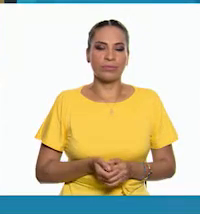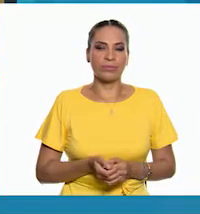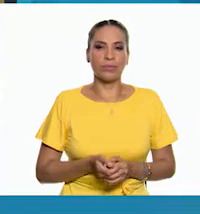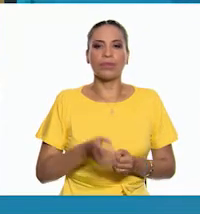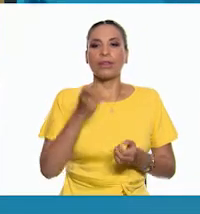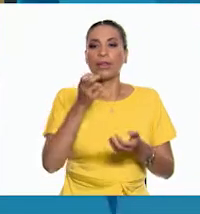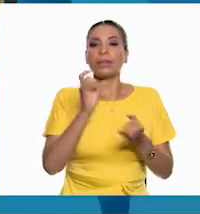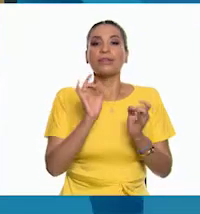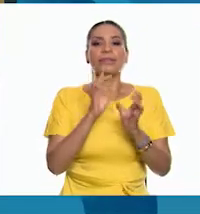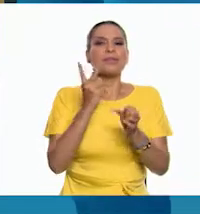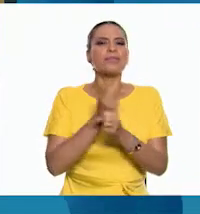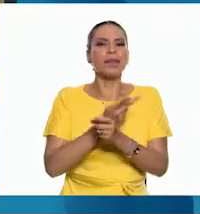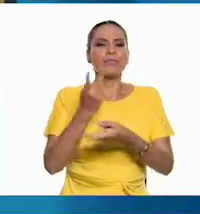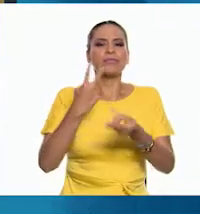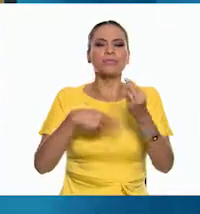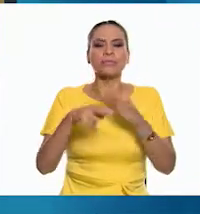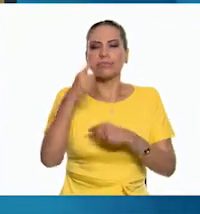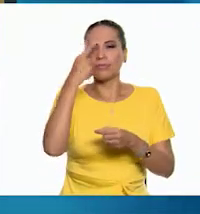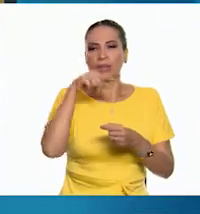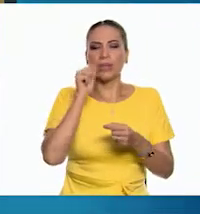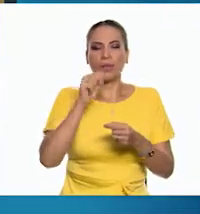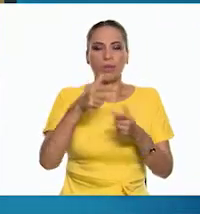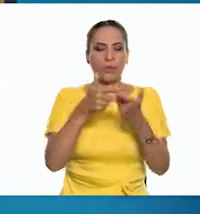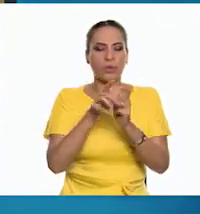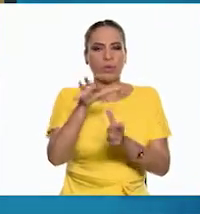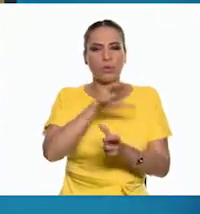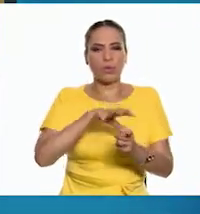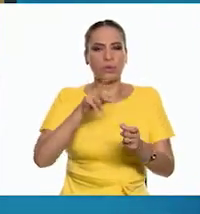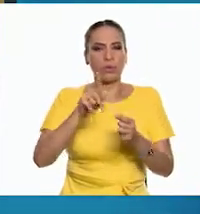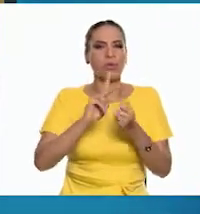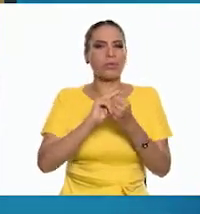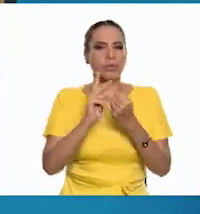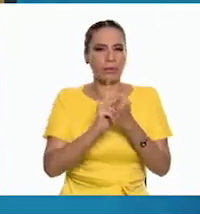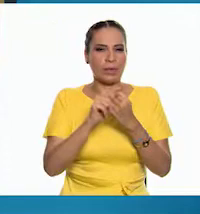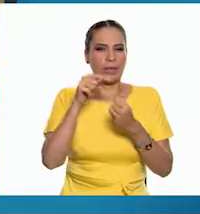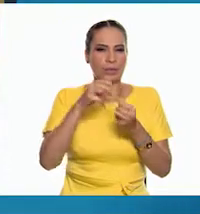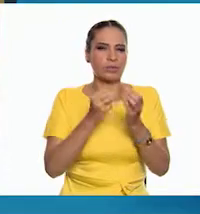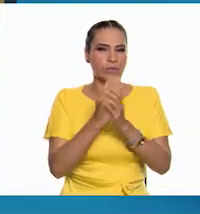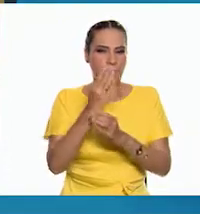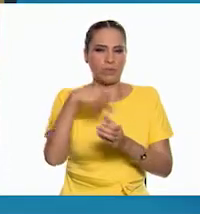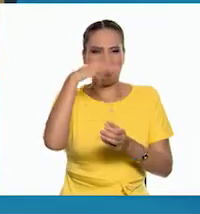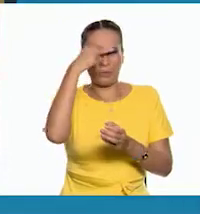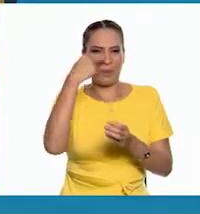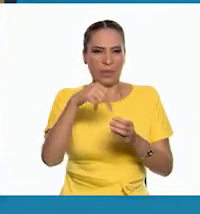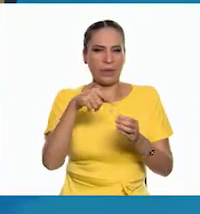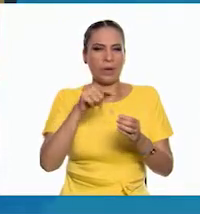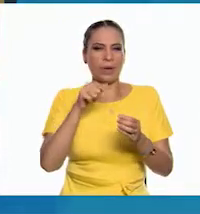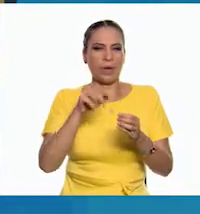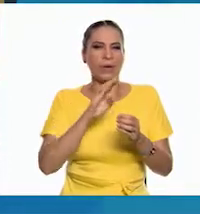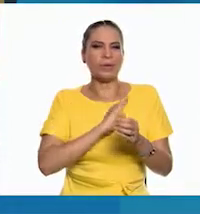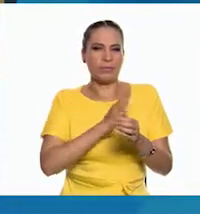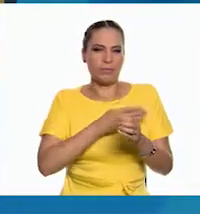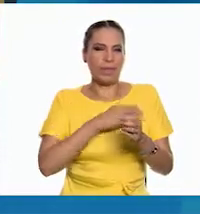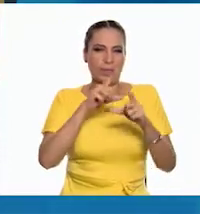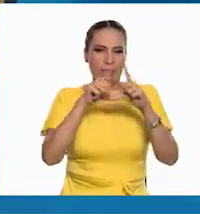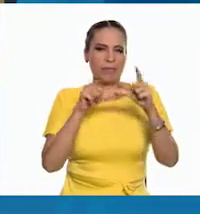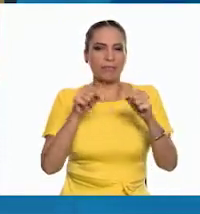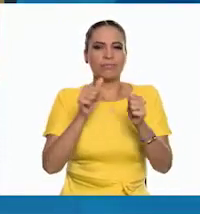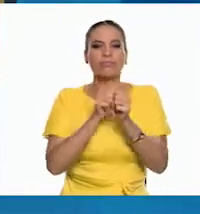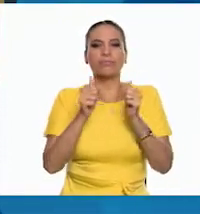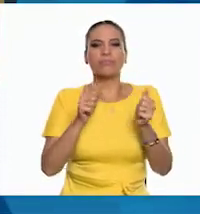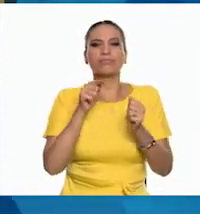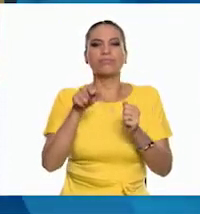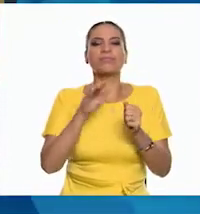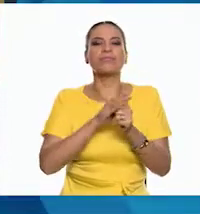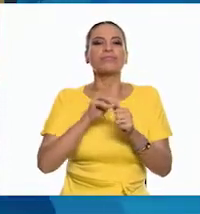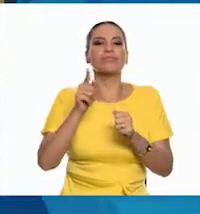Estos acontecimientos influyeron para que un sector de la población de la Nueva España propusiera la separación de Europa, gobernada por los